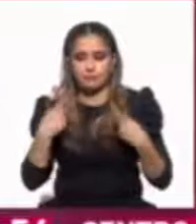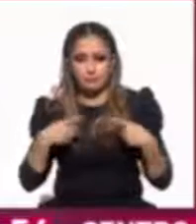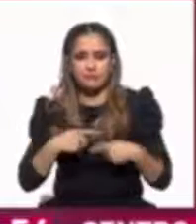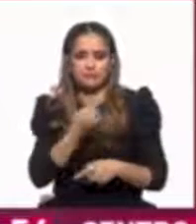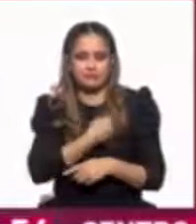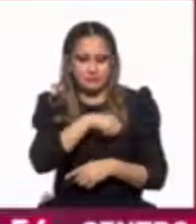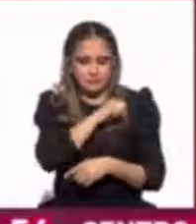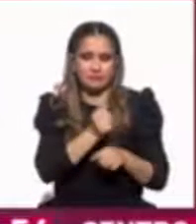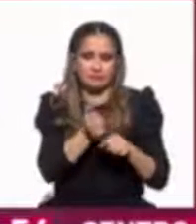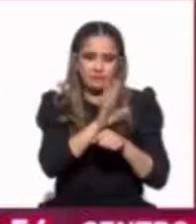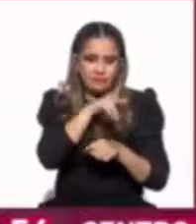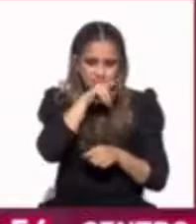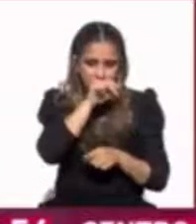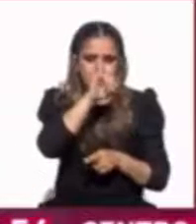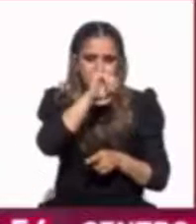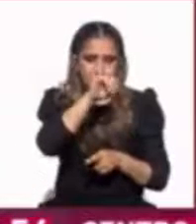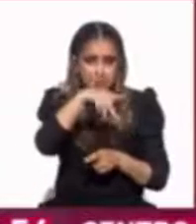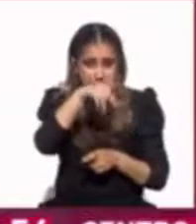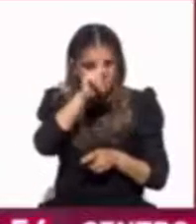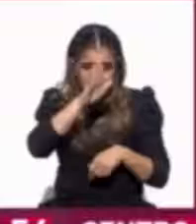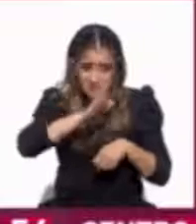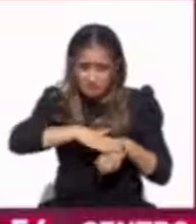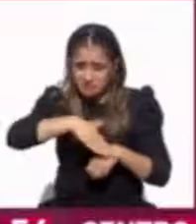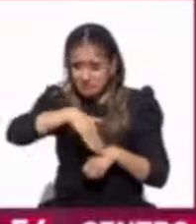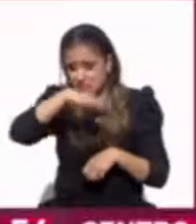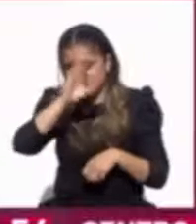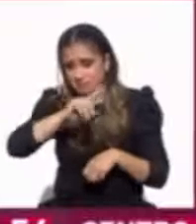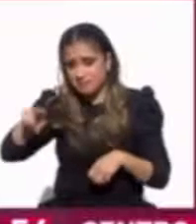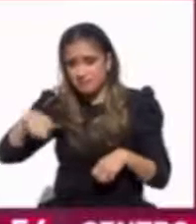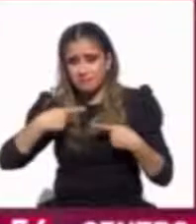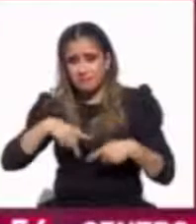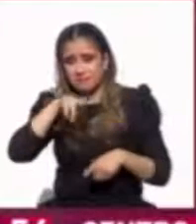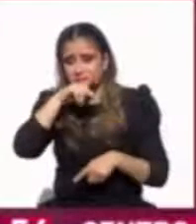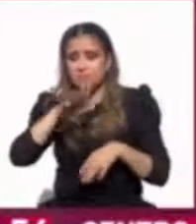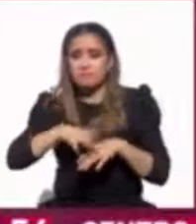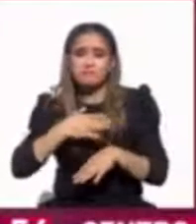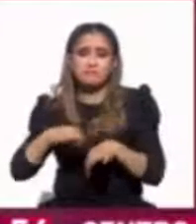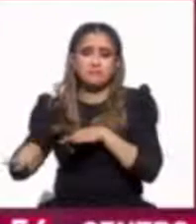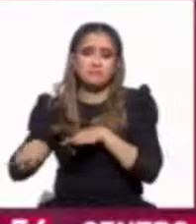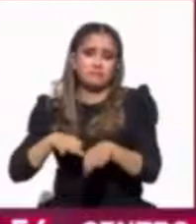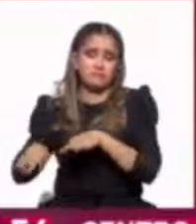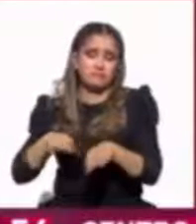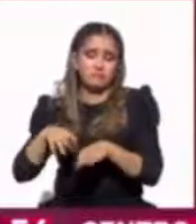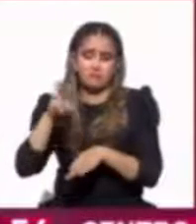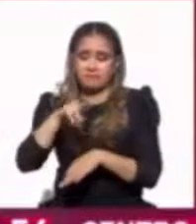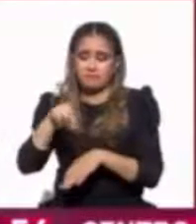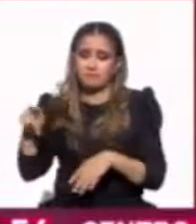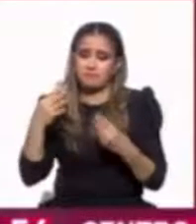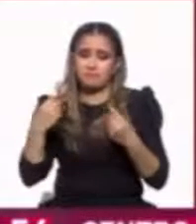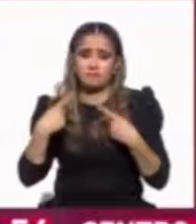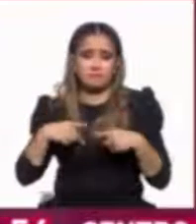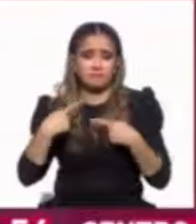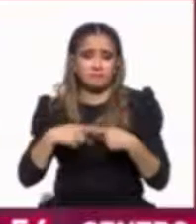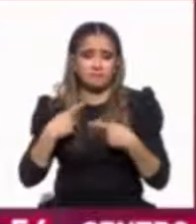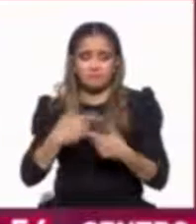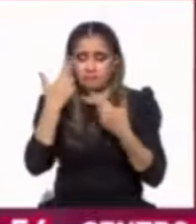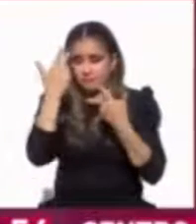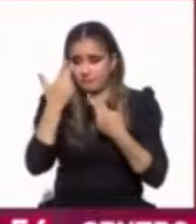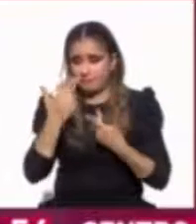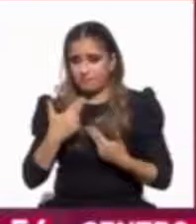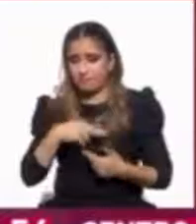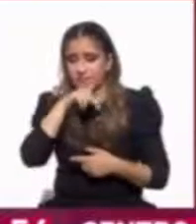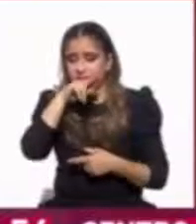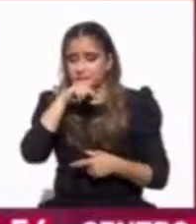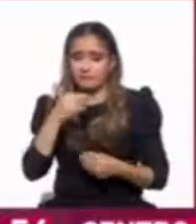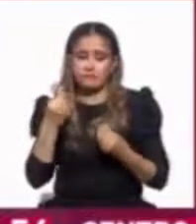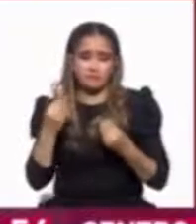salud, pues el impacto sobre sus trabajos ha sido muy fuerte. Y más allá del empleo